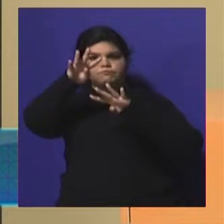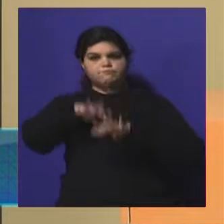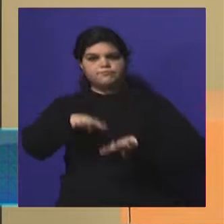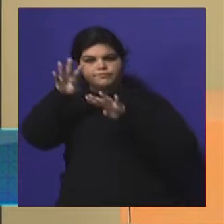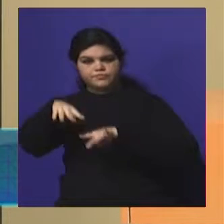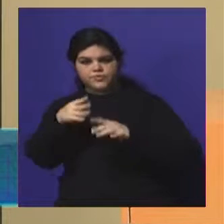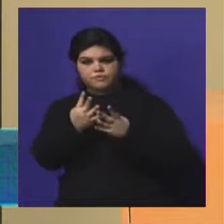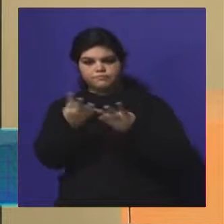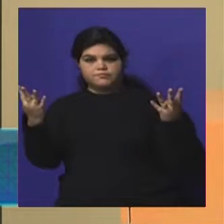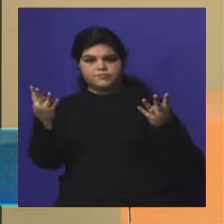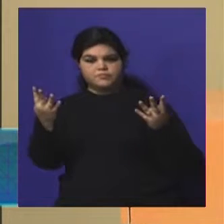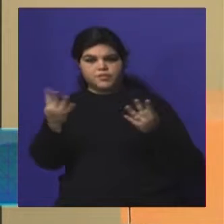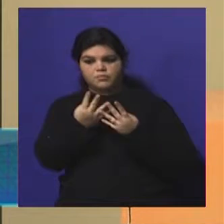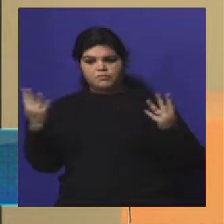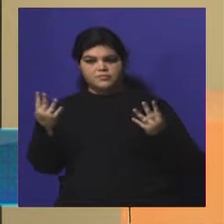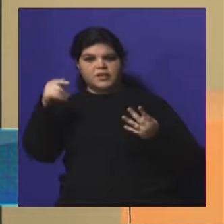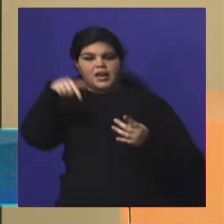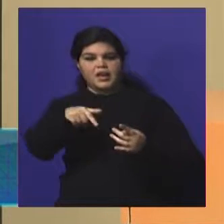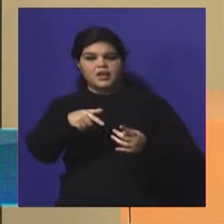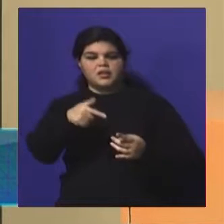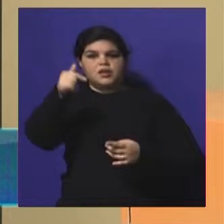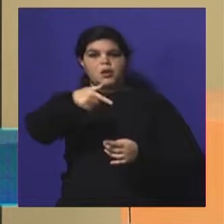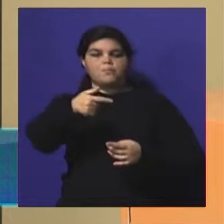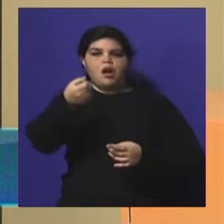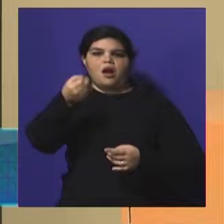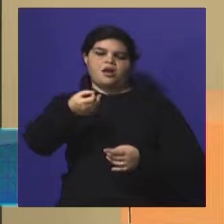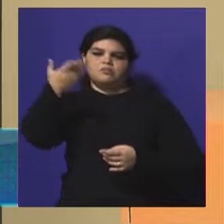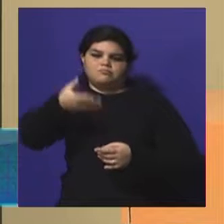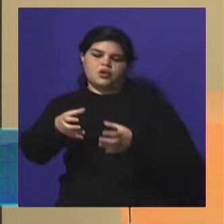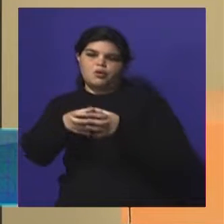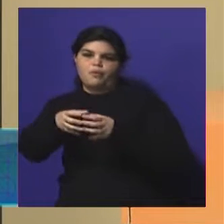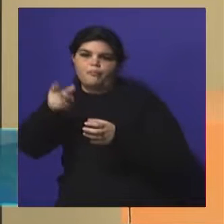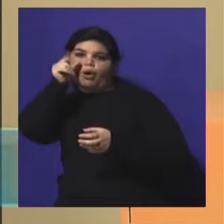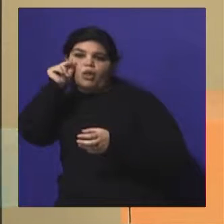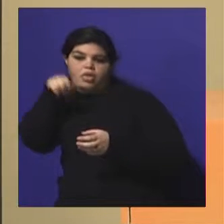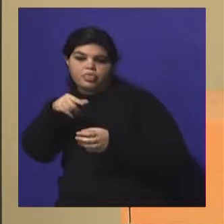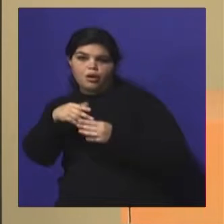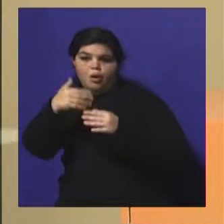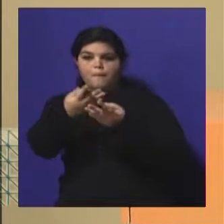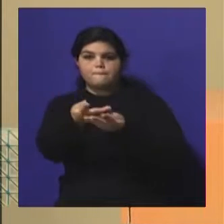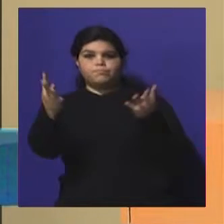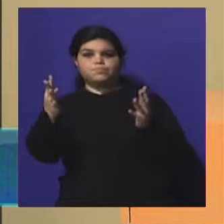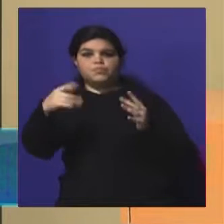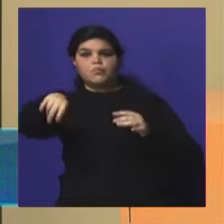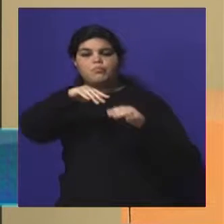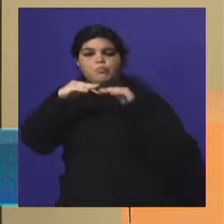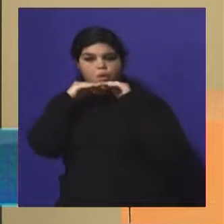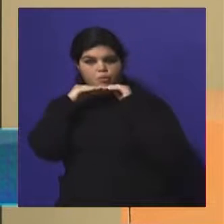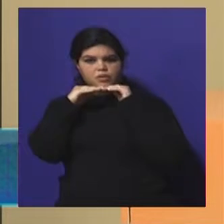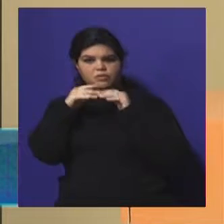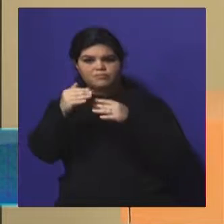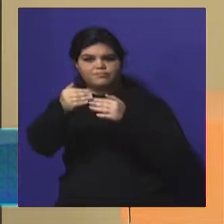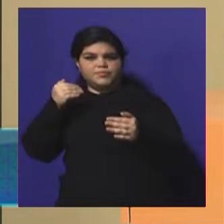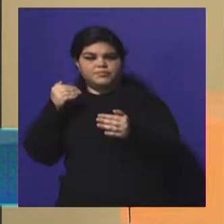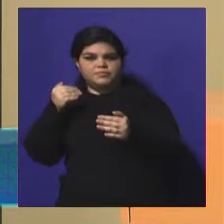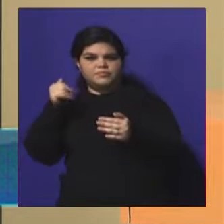dos líneas de vallas que separaban al funcionario del público. Entonces, eso en el Bicentenario no se vio mucho,